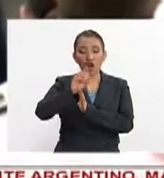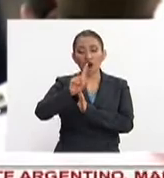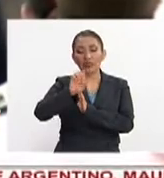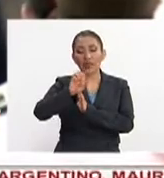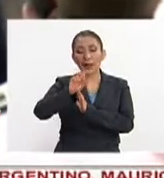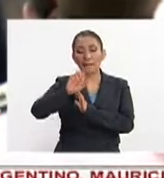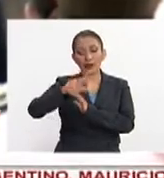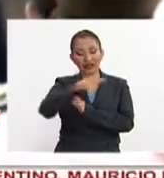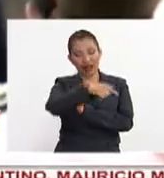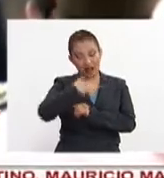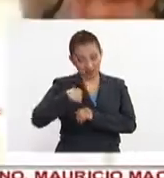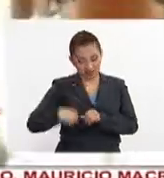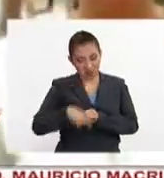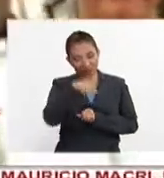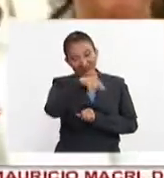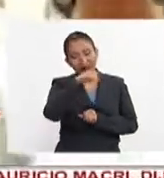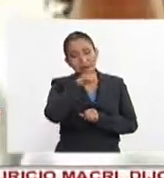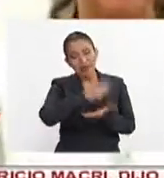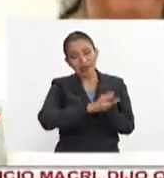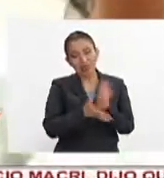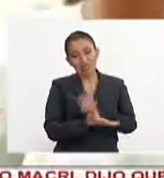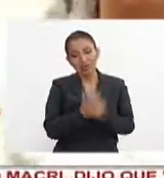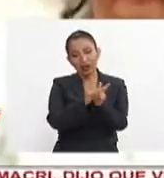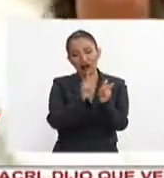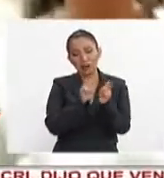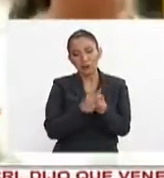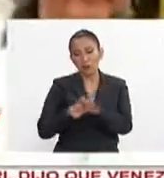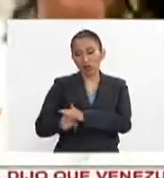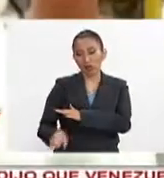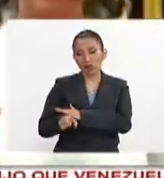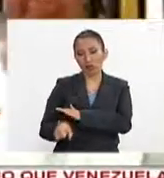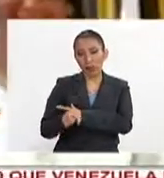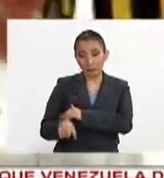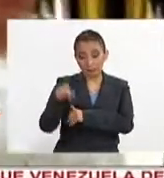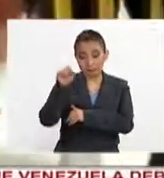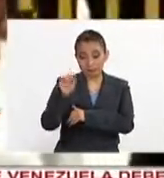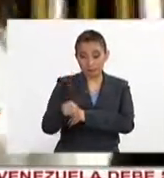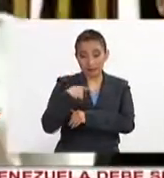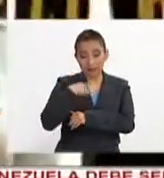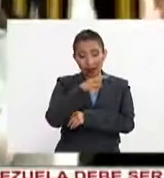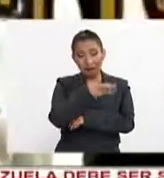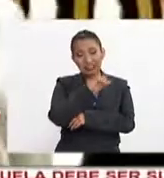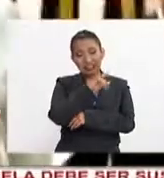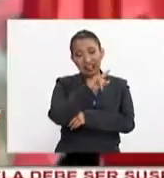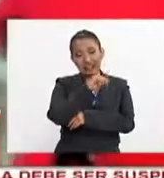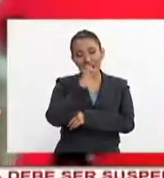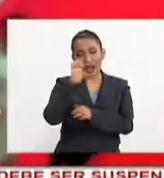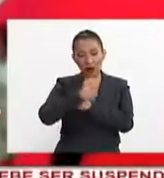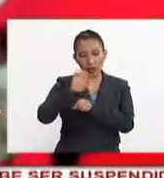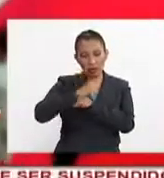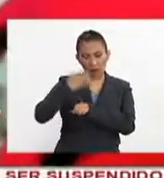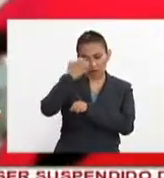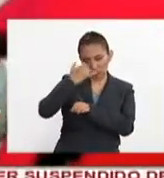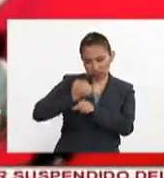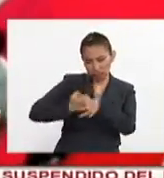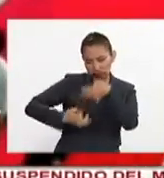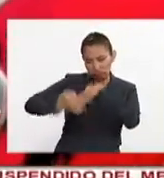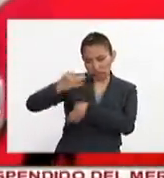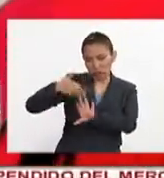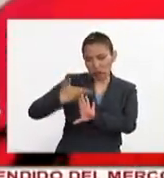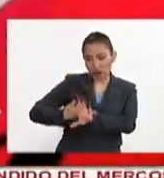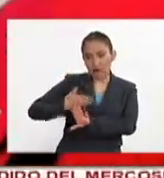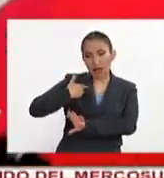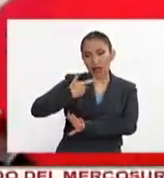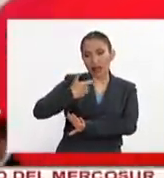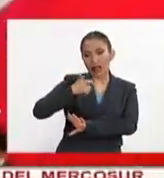se señala supuestamente a Glass como parte de una trama de sobornos. Por otra parte, la Fiscalía de Ecuador abrió un proceso distinto contra